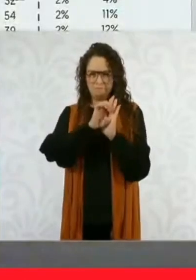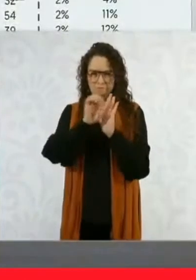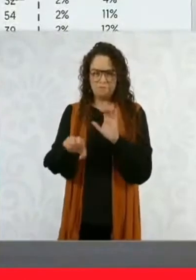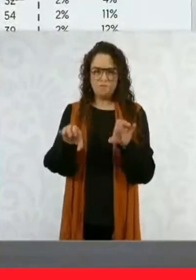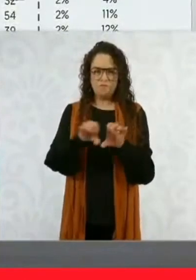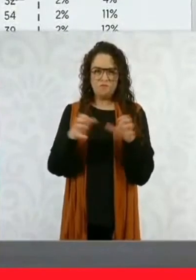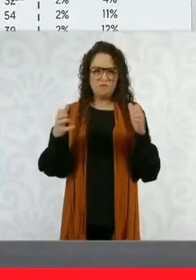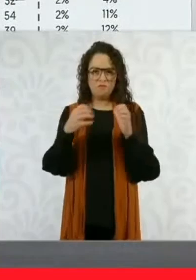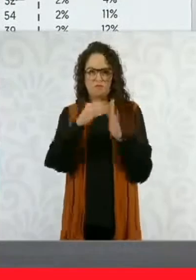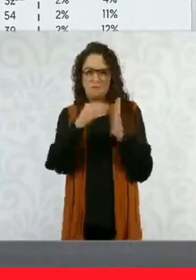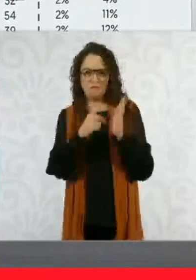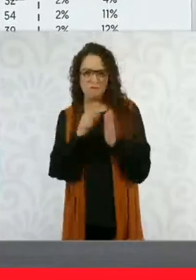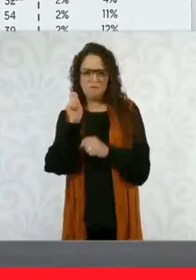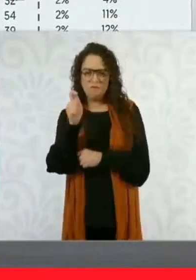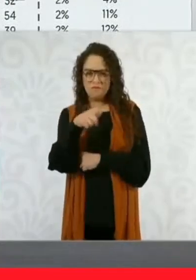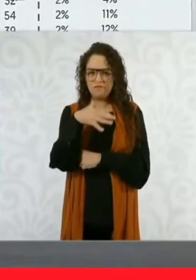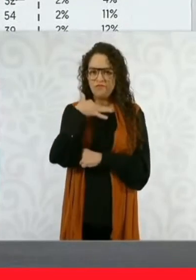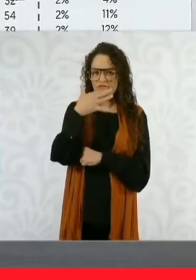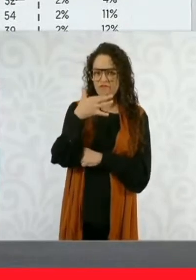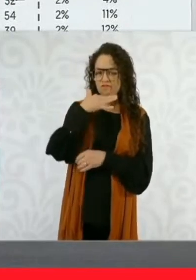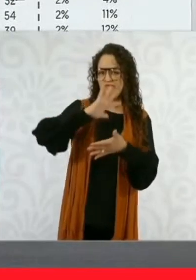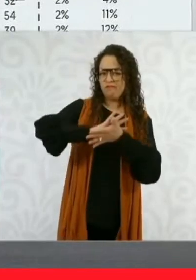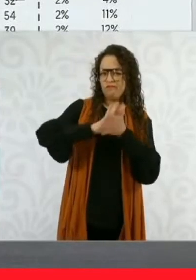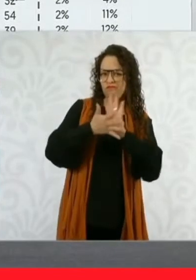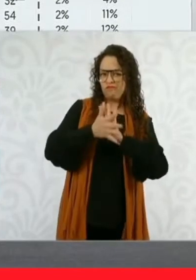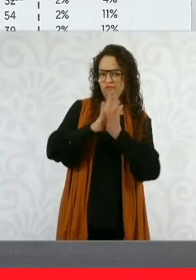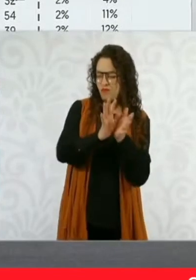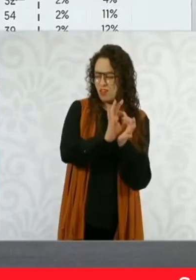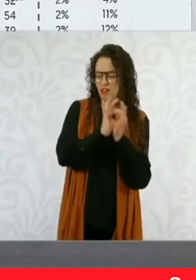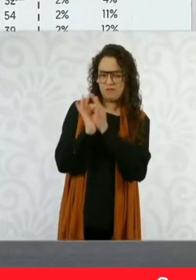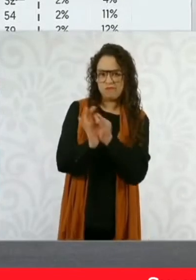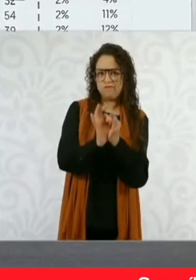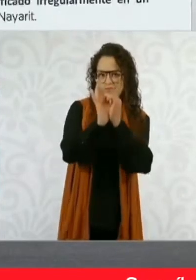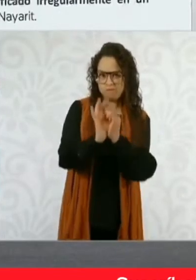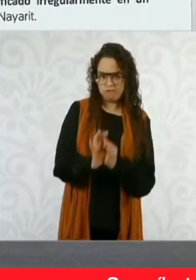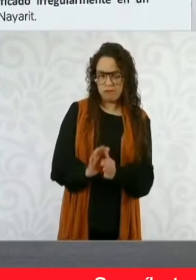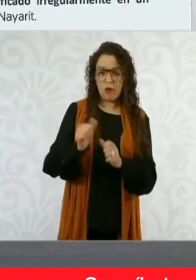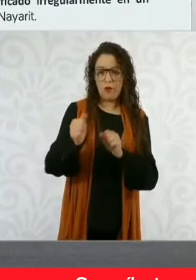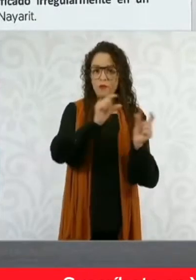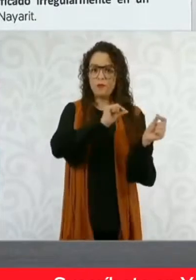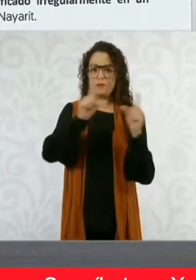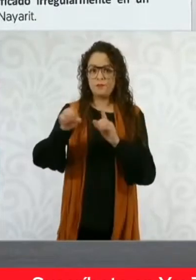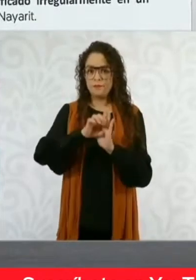red de complicidad. El siguiente ejemplo, por favor.